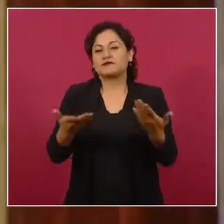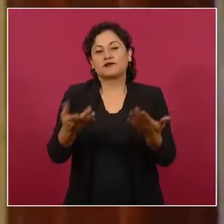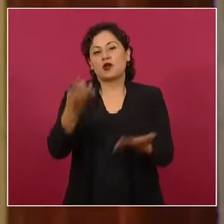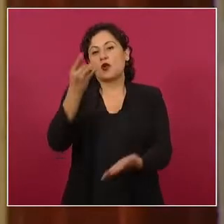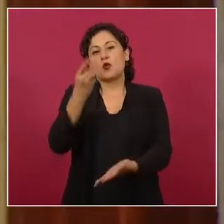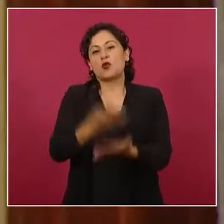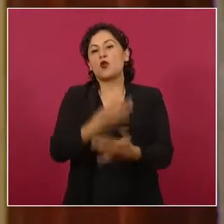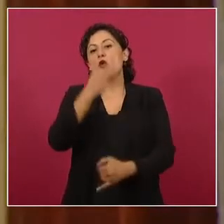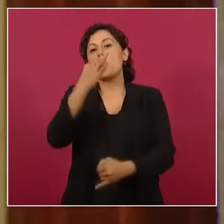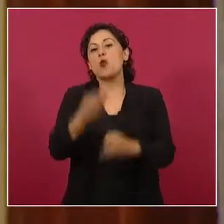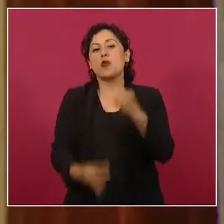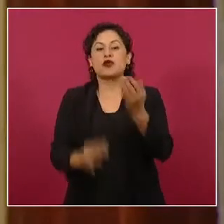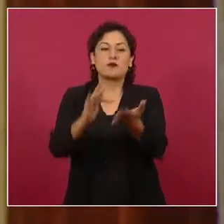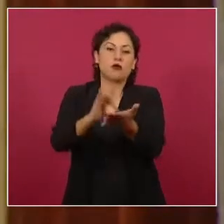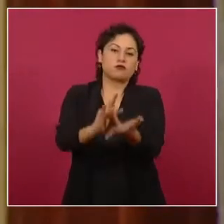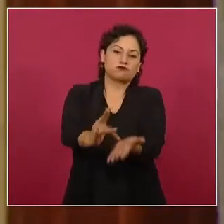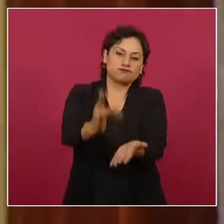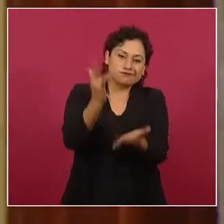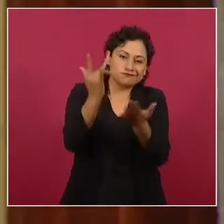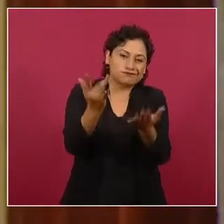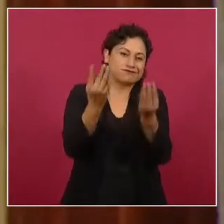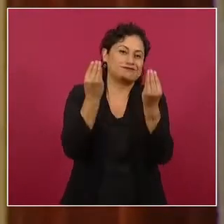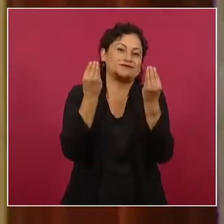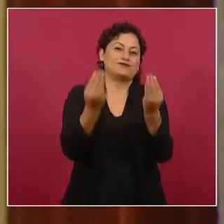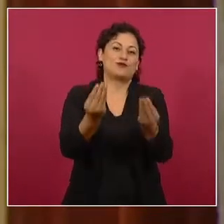mucho, nos vamos a seguir viendo,